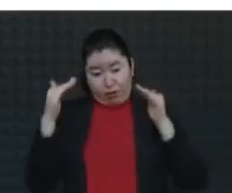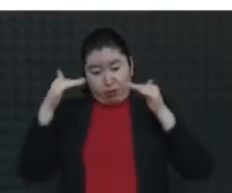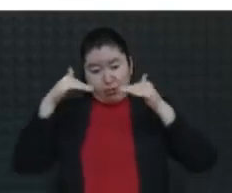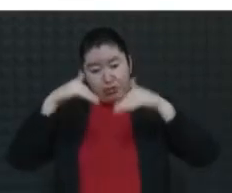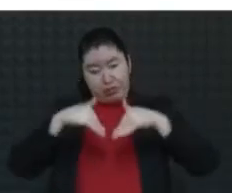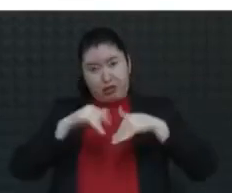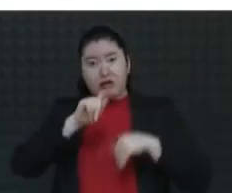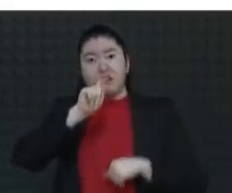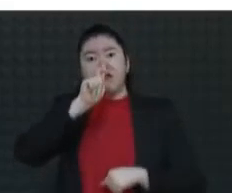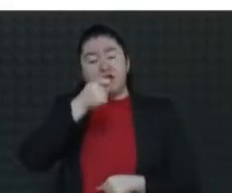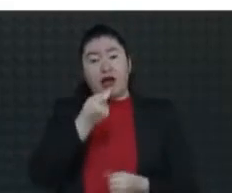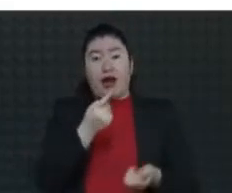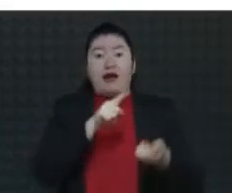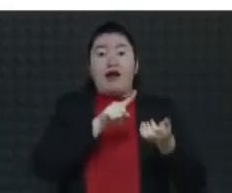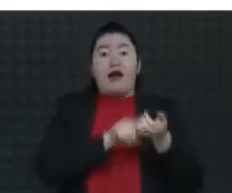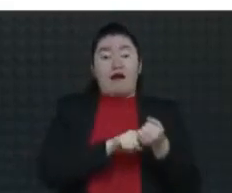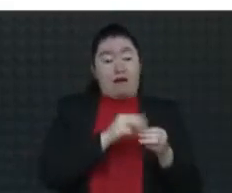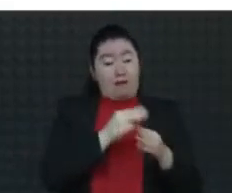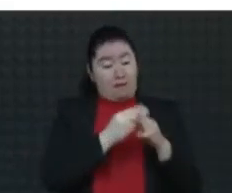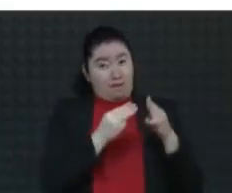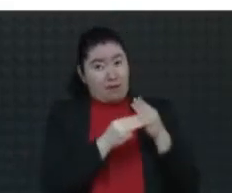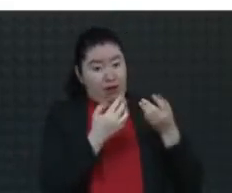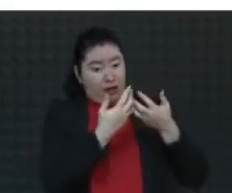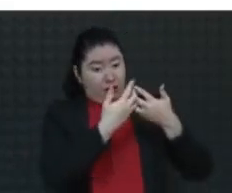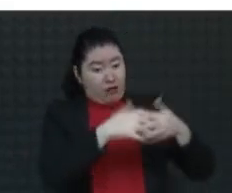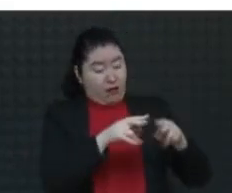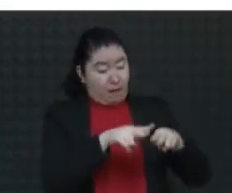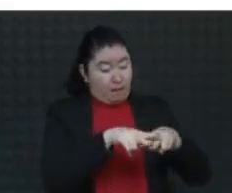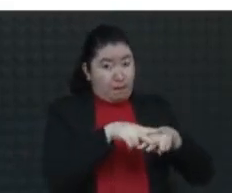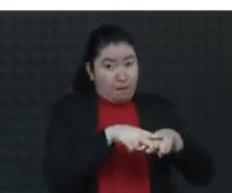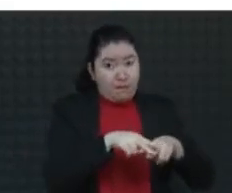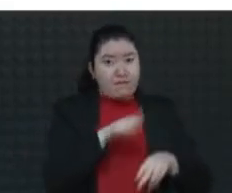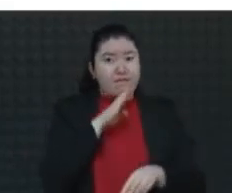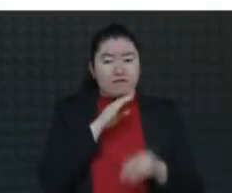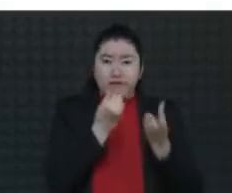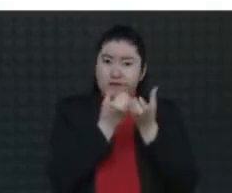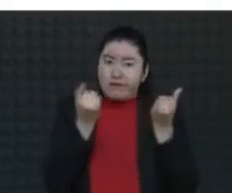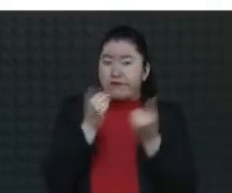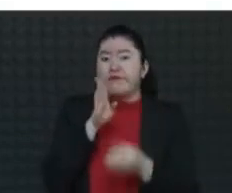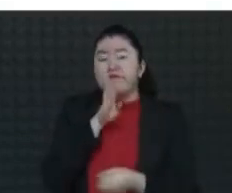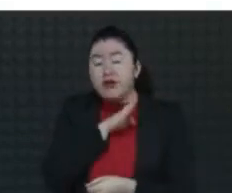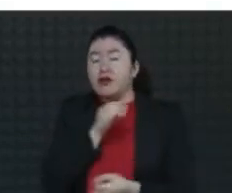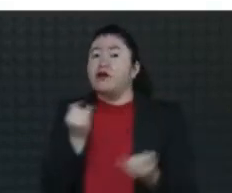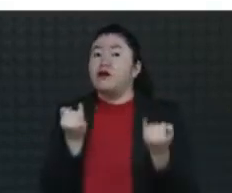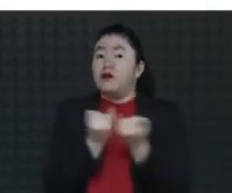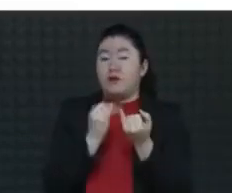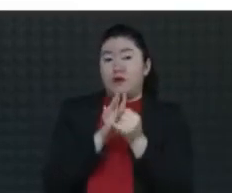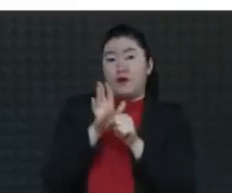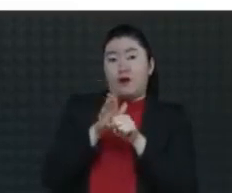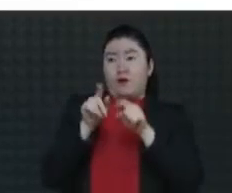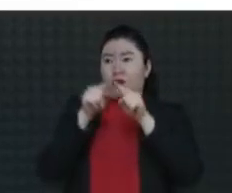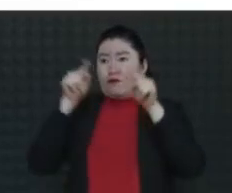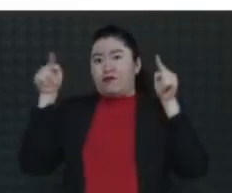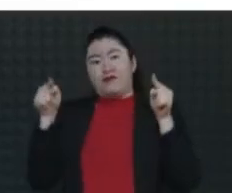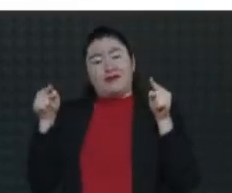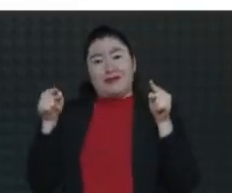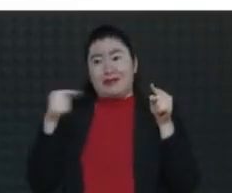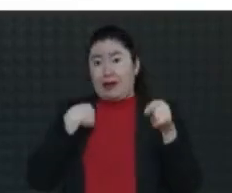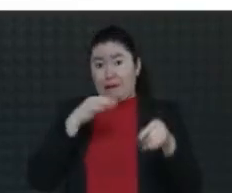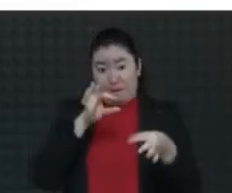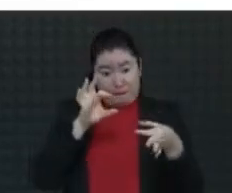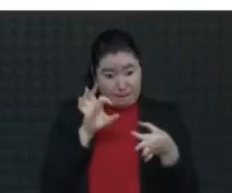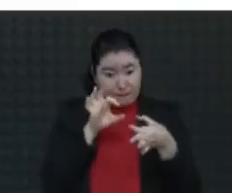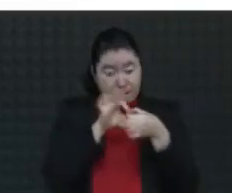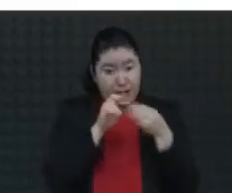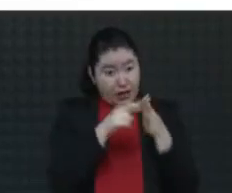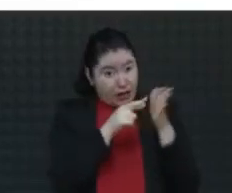incluyen deficiencias en las propiedades mecánicas de las vigas y en el diseño del marco transversal, que no cumplió con los estándares de